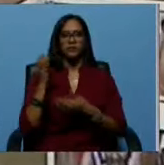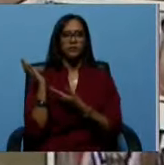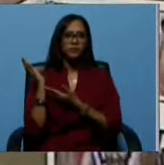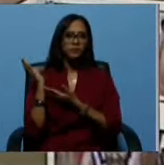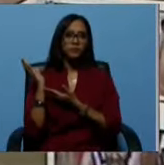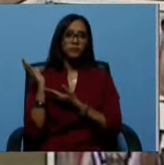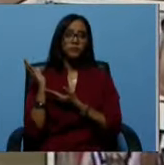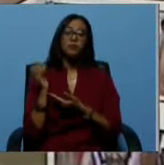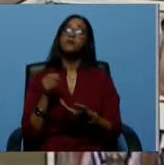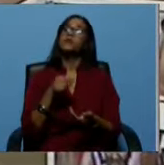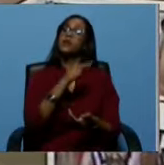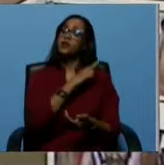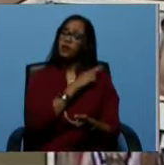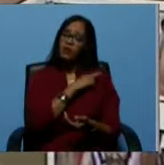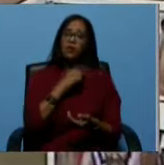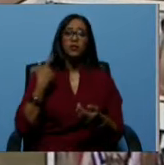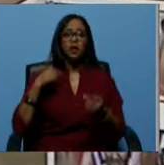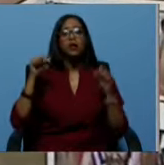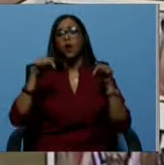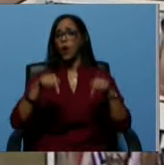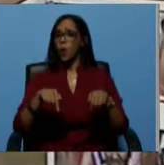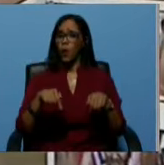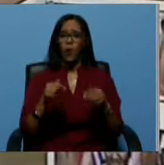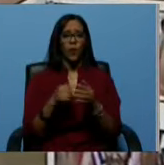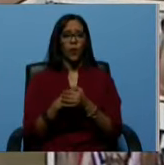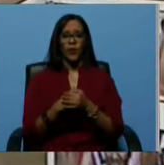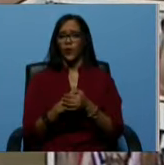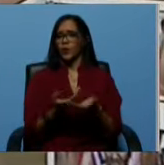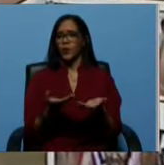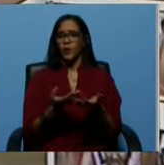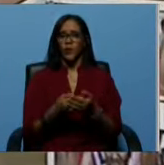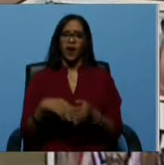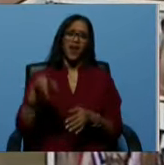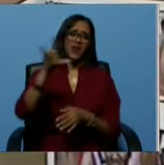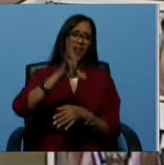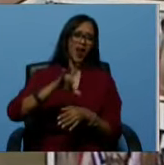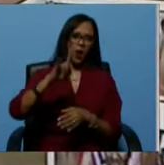El general Pinochet tiene hoy un adorador como presidente.